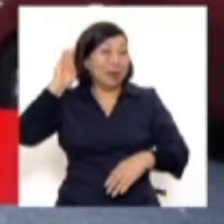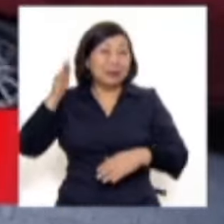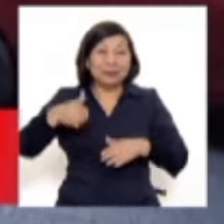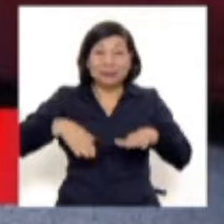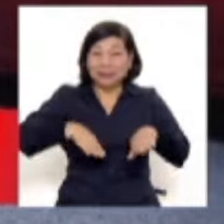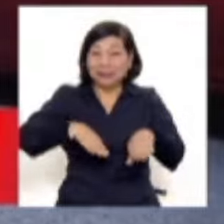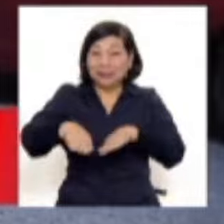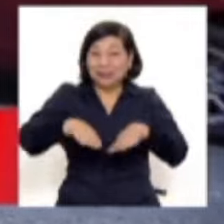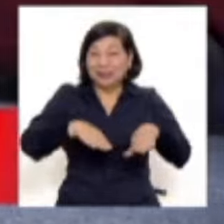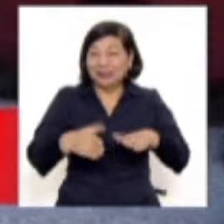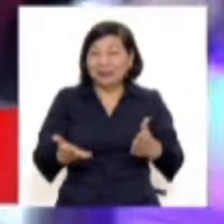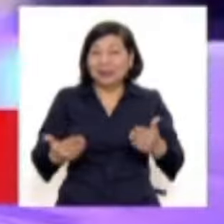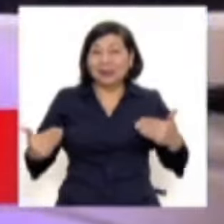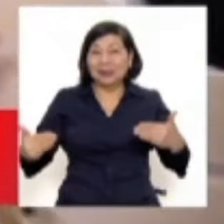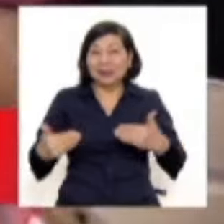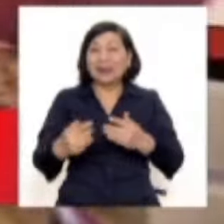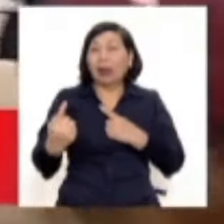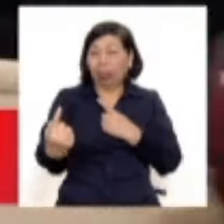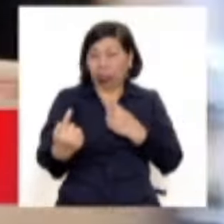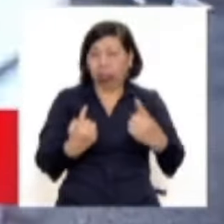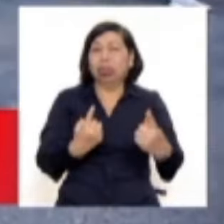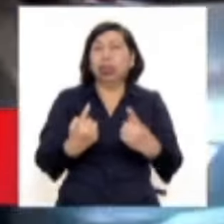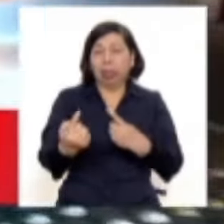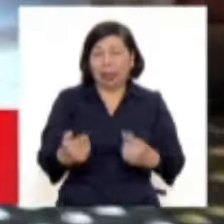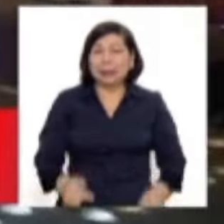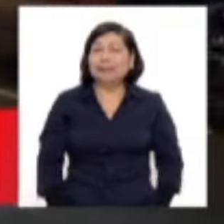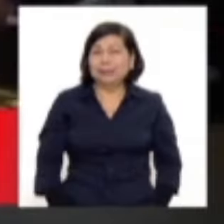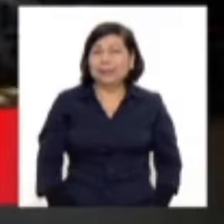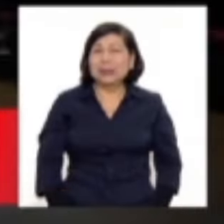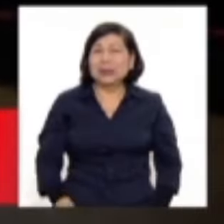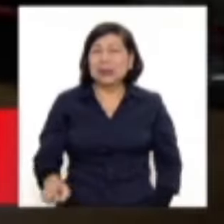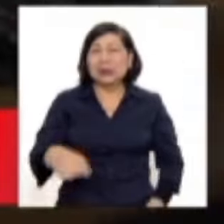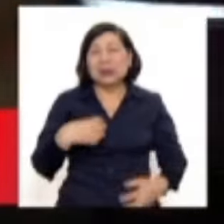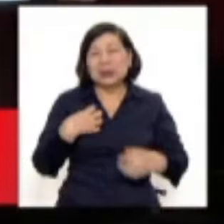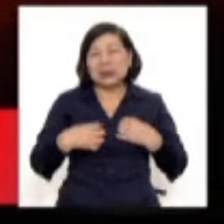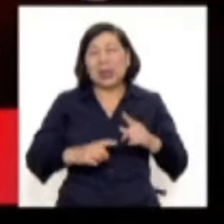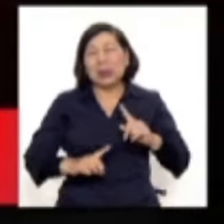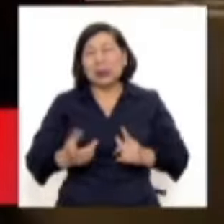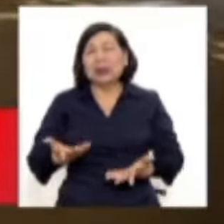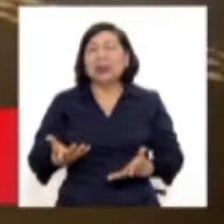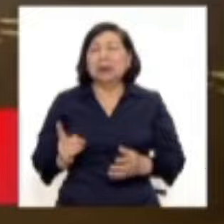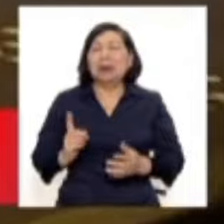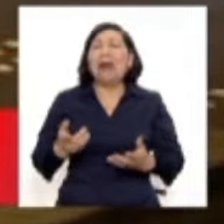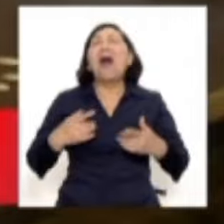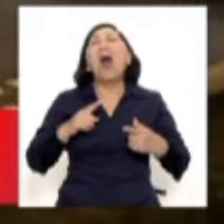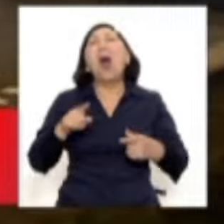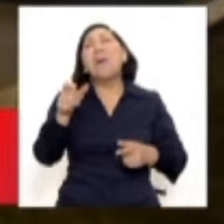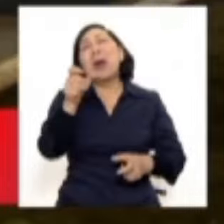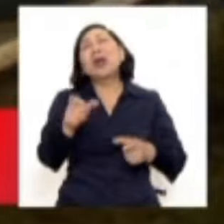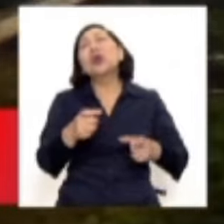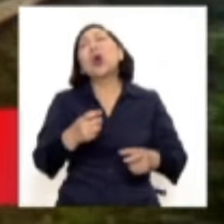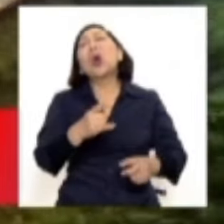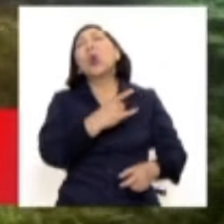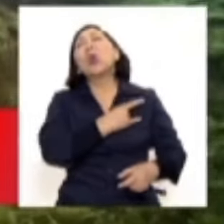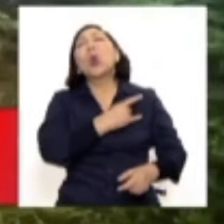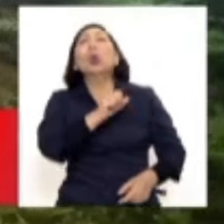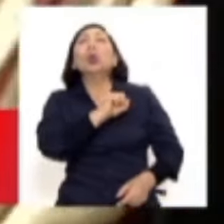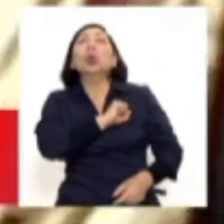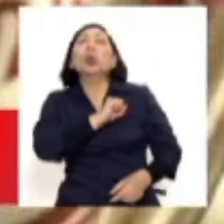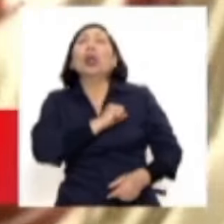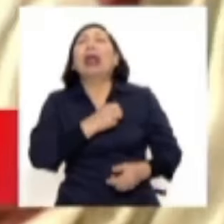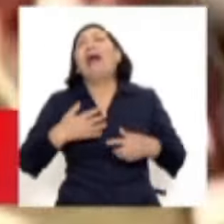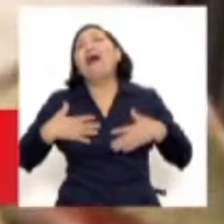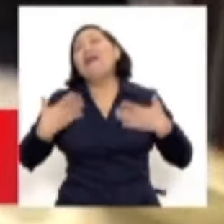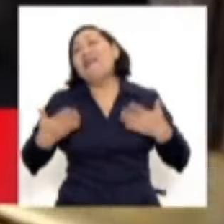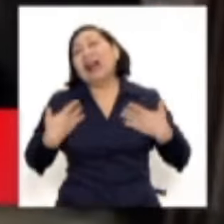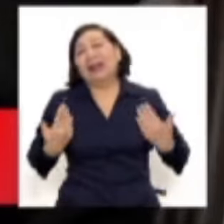intransitable en el sentido de este a oeste. A pesar de las molestias, los hinchas viajaron felices en sus vehículos.